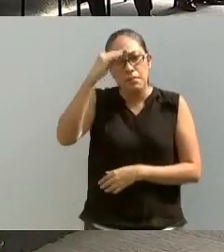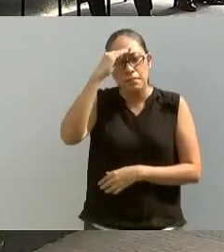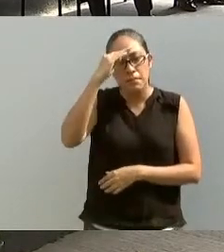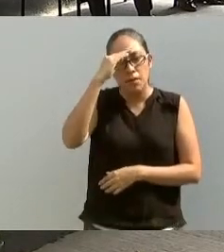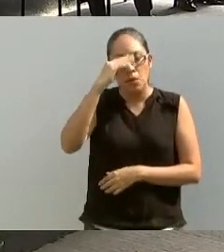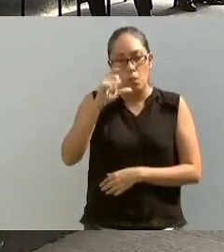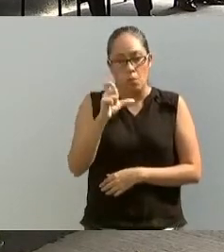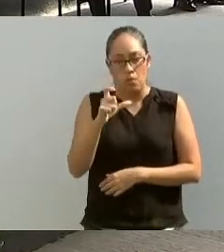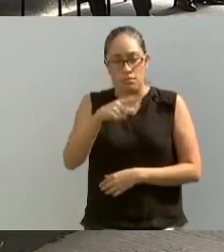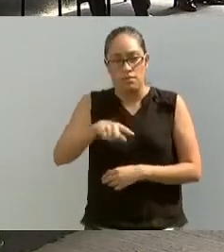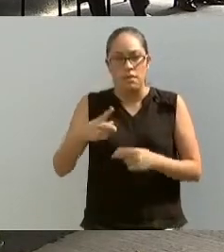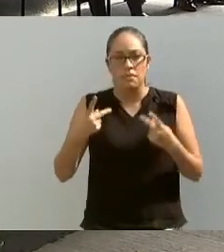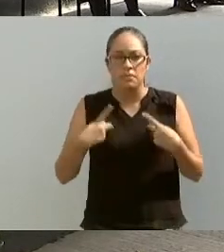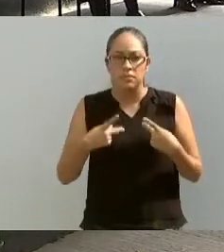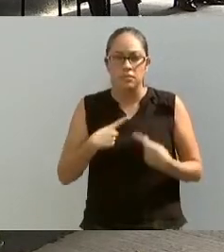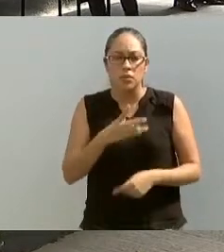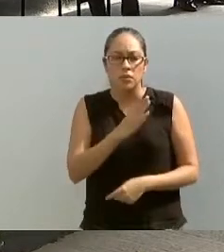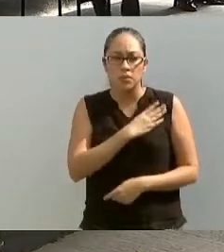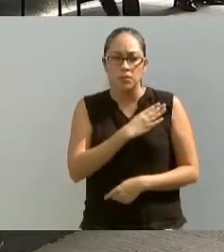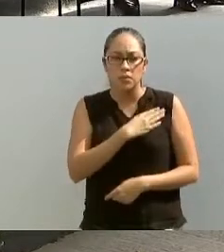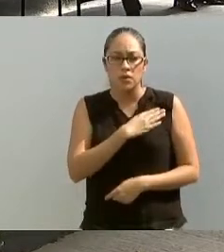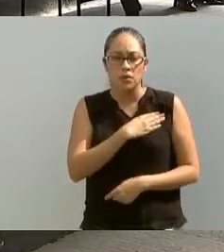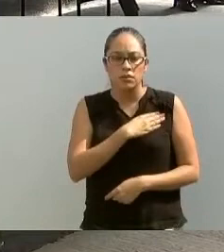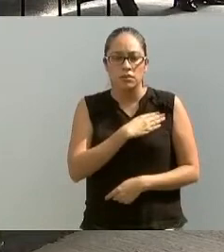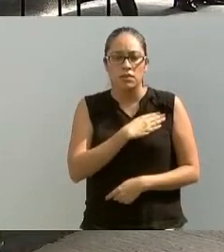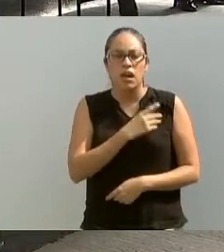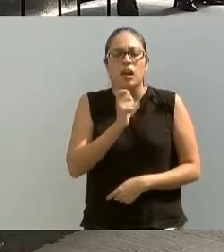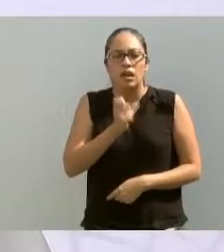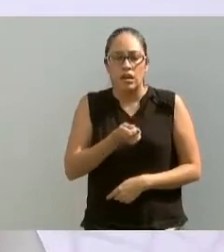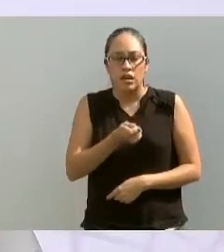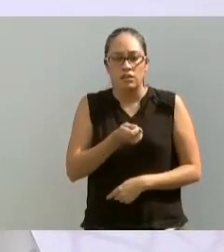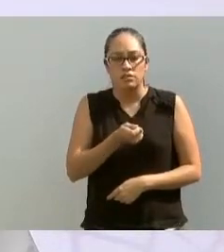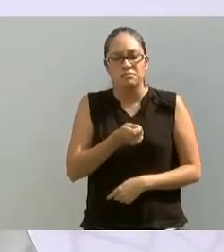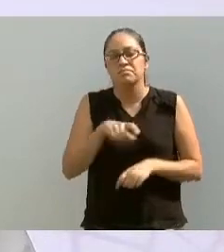siendo buenos podemos ser felices.